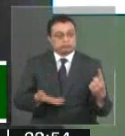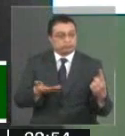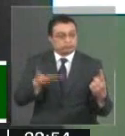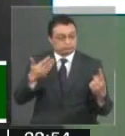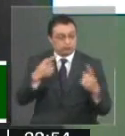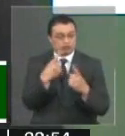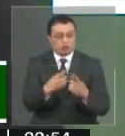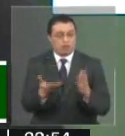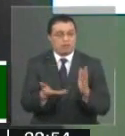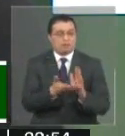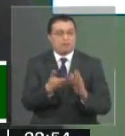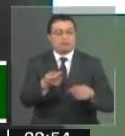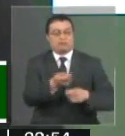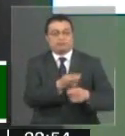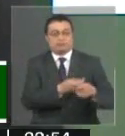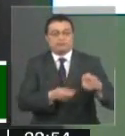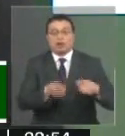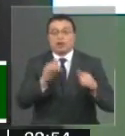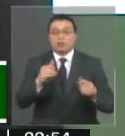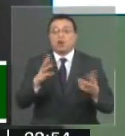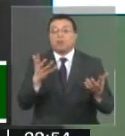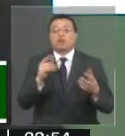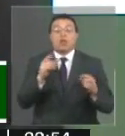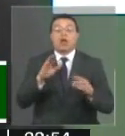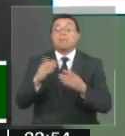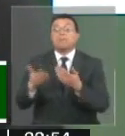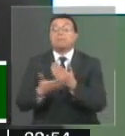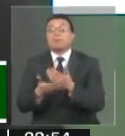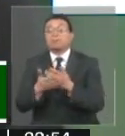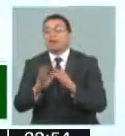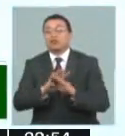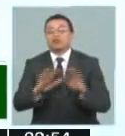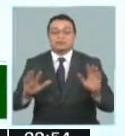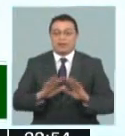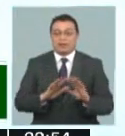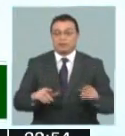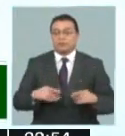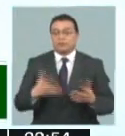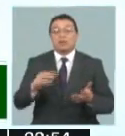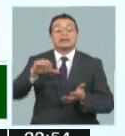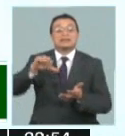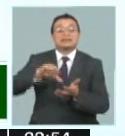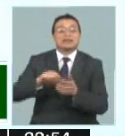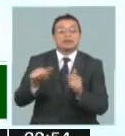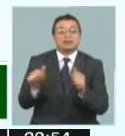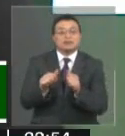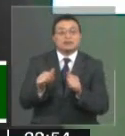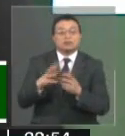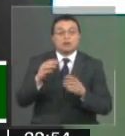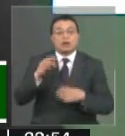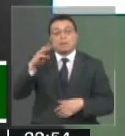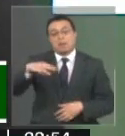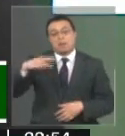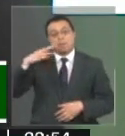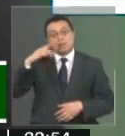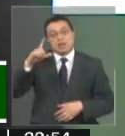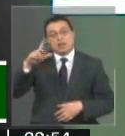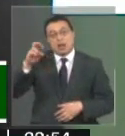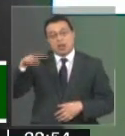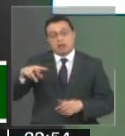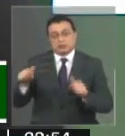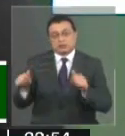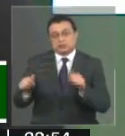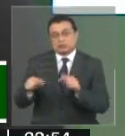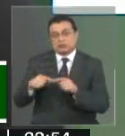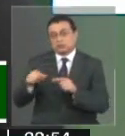la autosustentabilidad por no depender de ninguno. Se me olvidó una cosa, ¿cerca de qué ciudad grande Italia queda? Torino o Milano. Estoy anotando